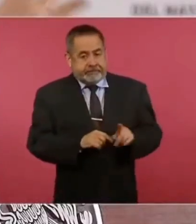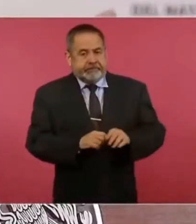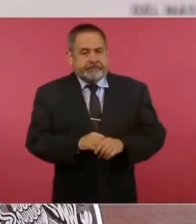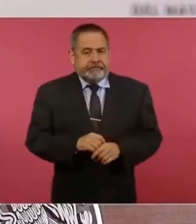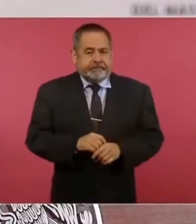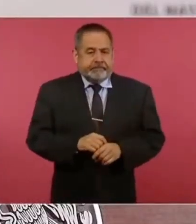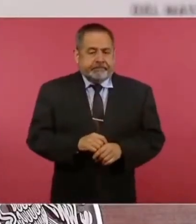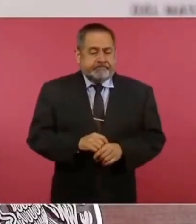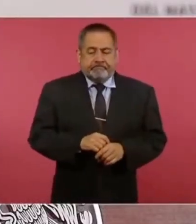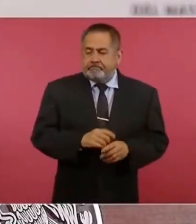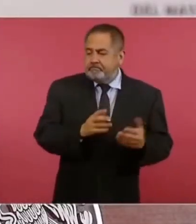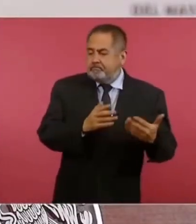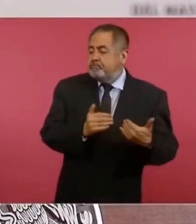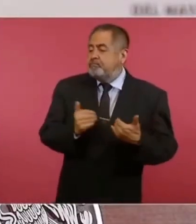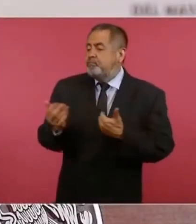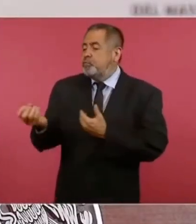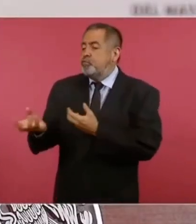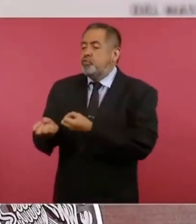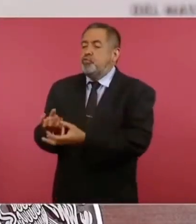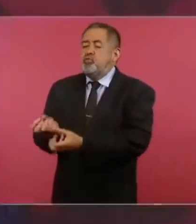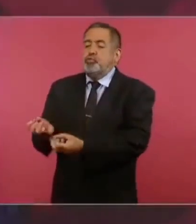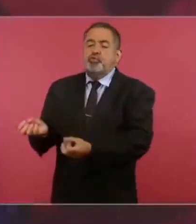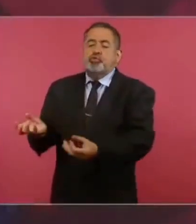sacrificaban una res